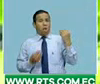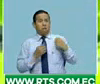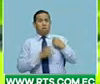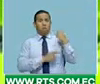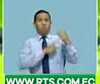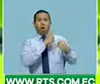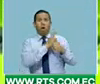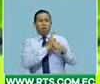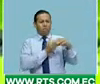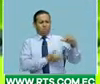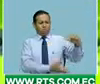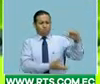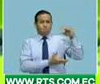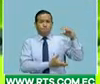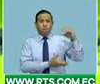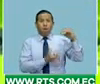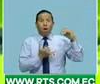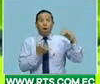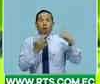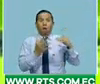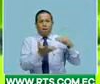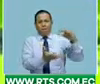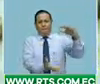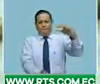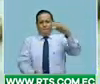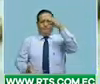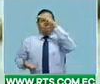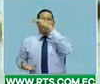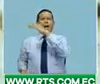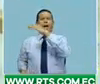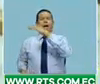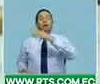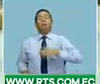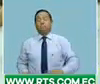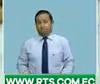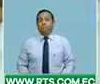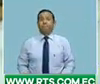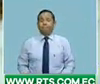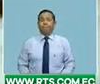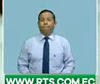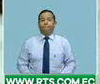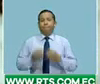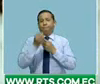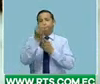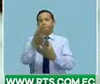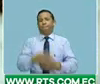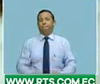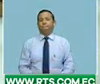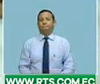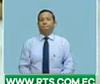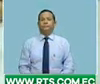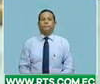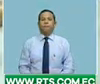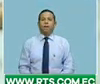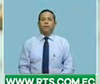de drogas del año pasado. Desde Los Ríos informó Odette